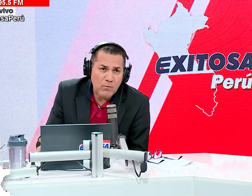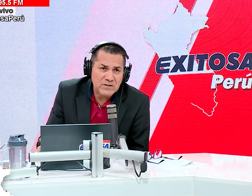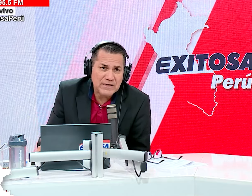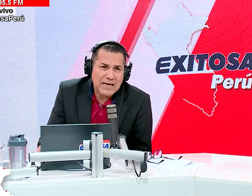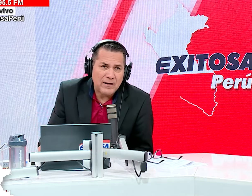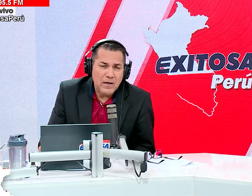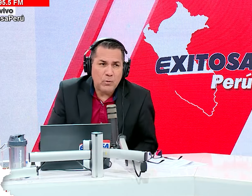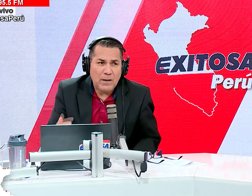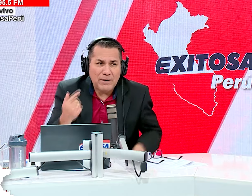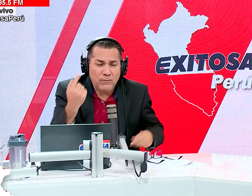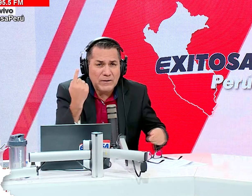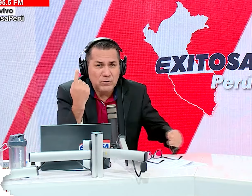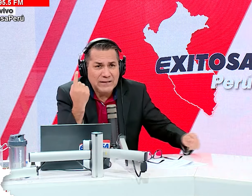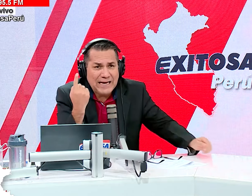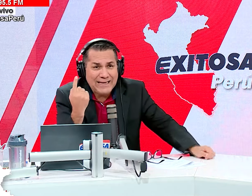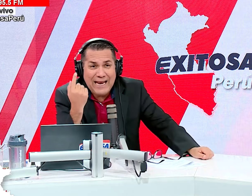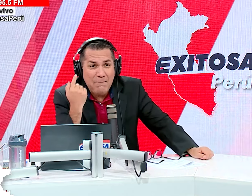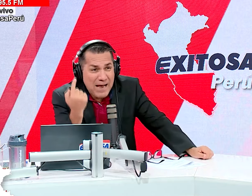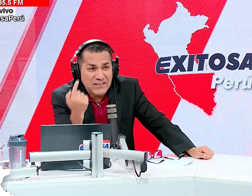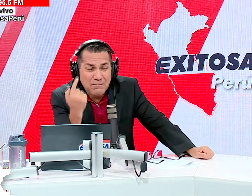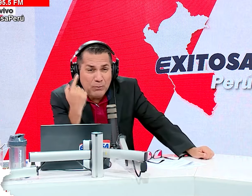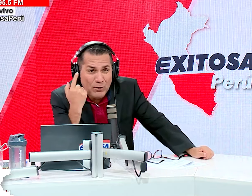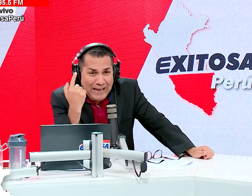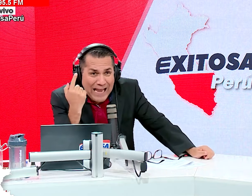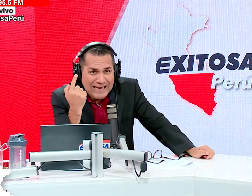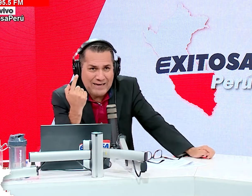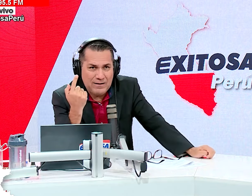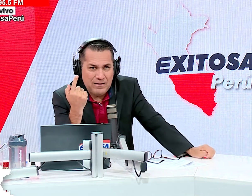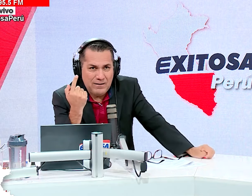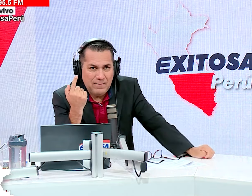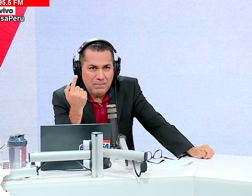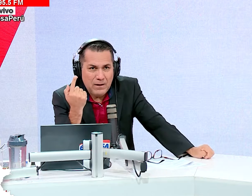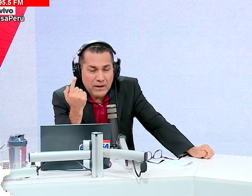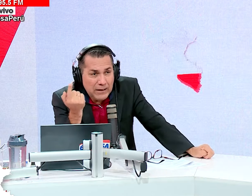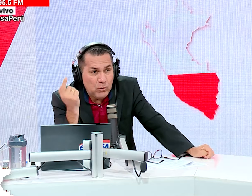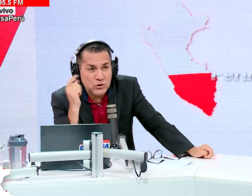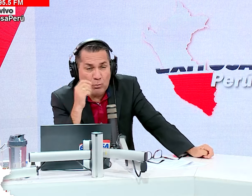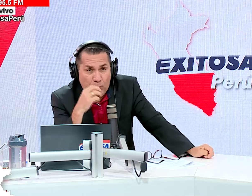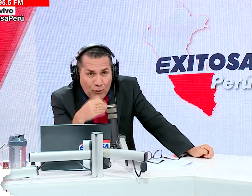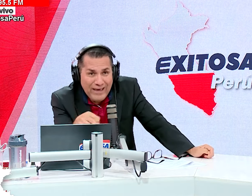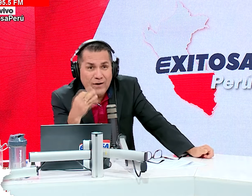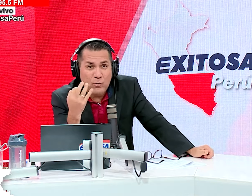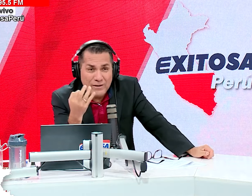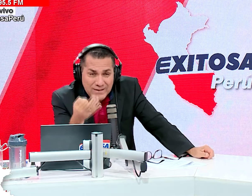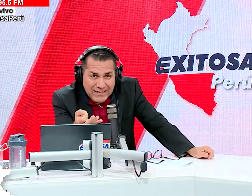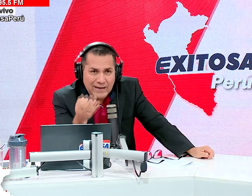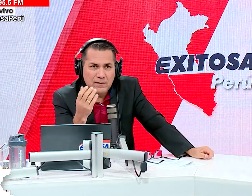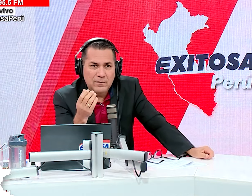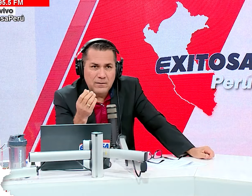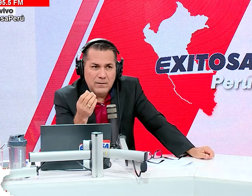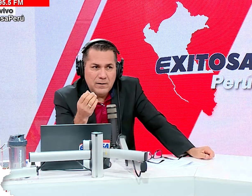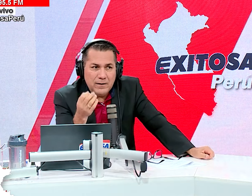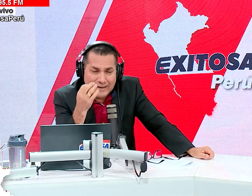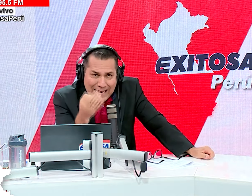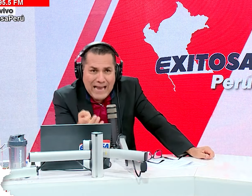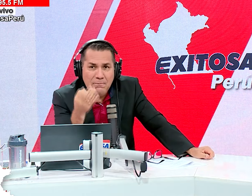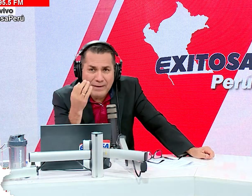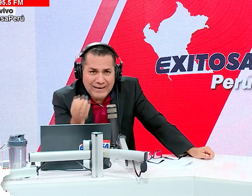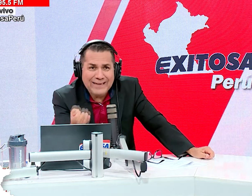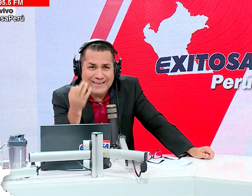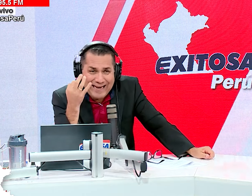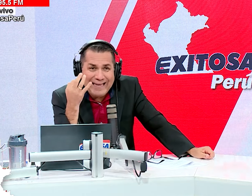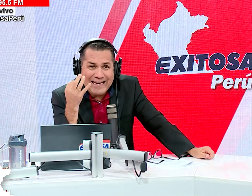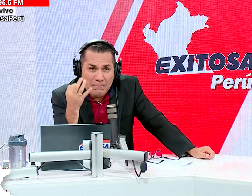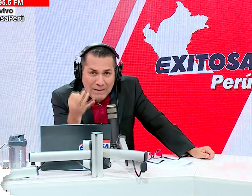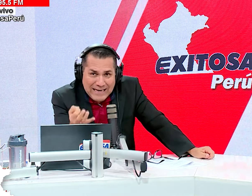no podemos hacer nada, porque además nos falta un detalle, el más importante, que nuestro Poder Judicial